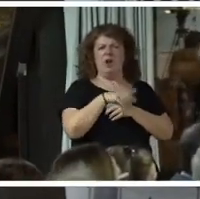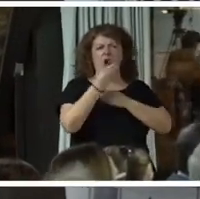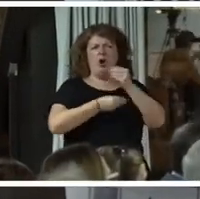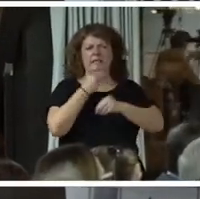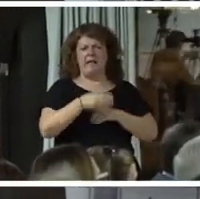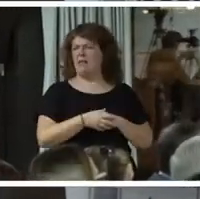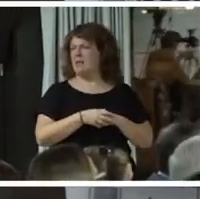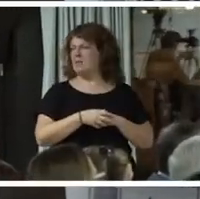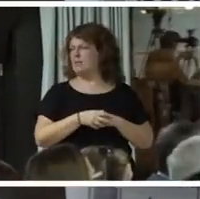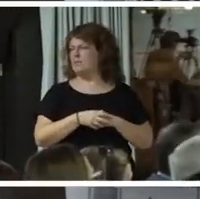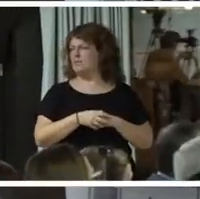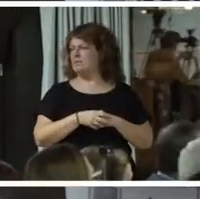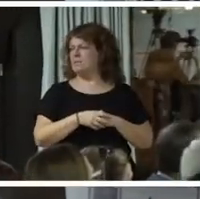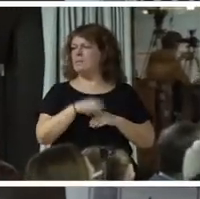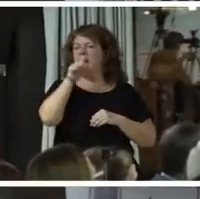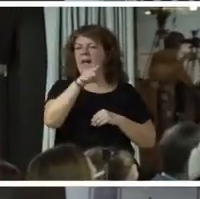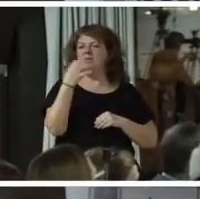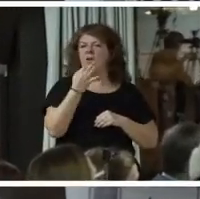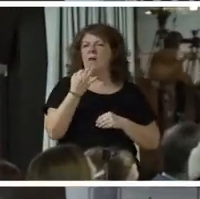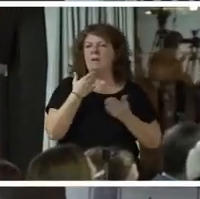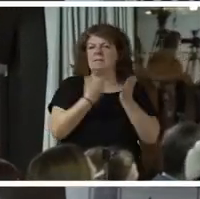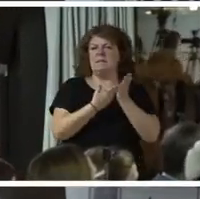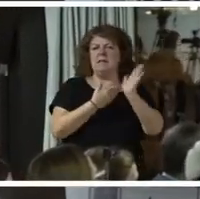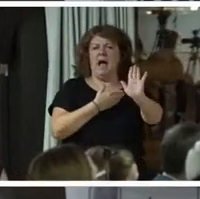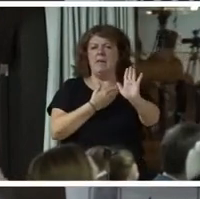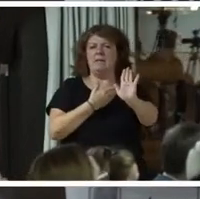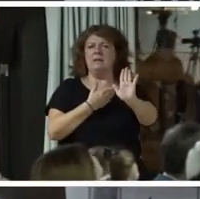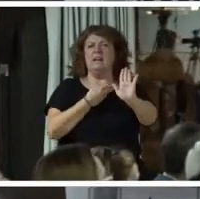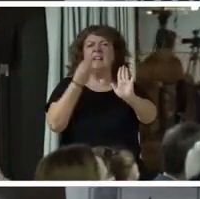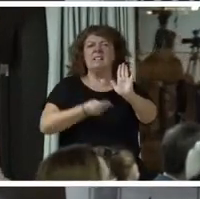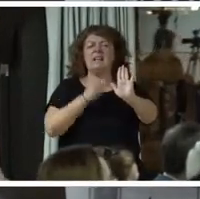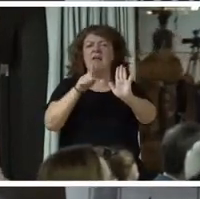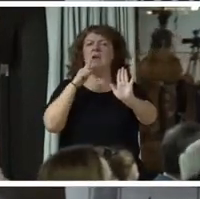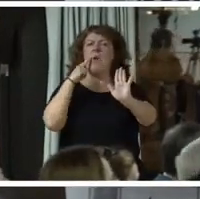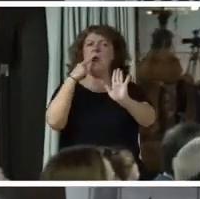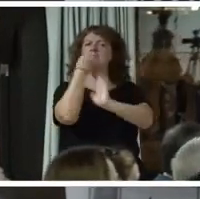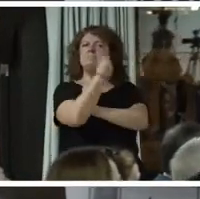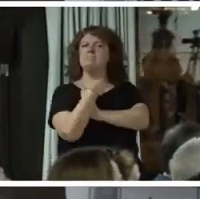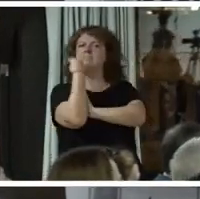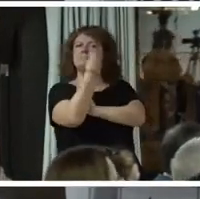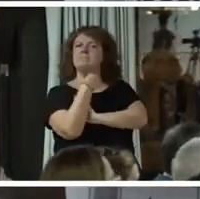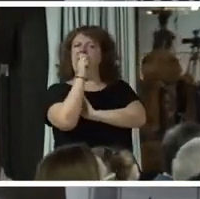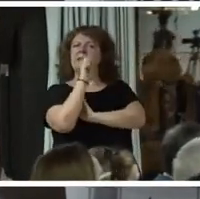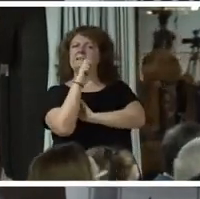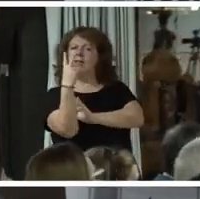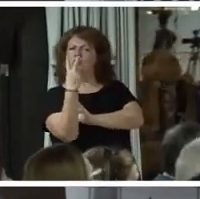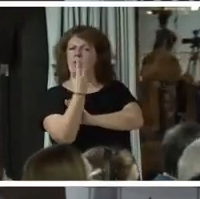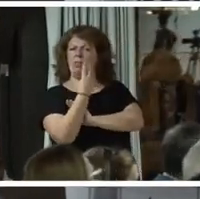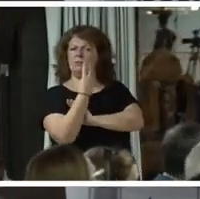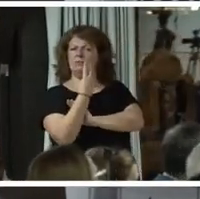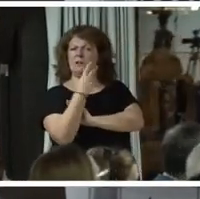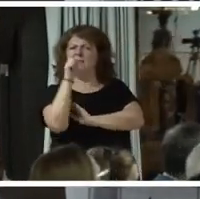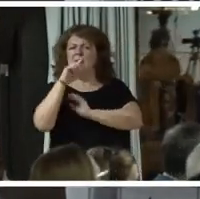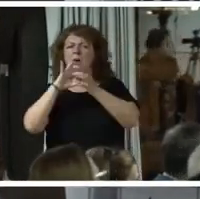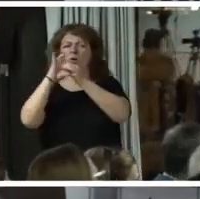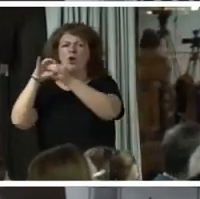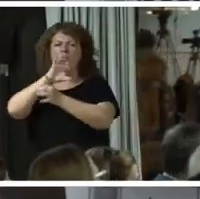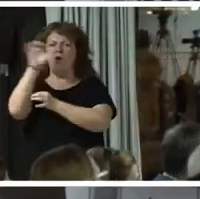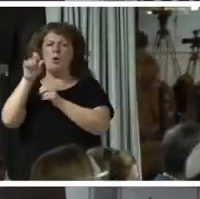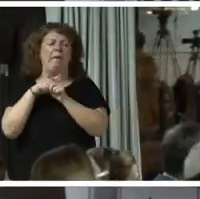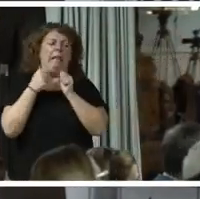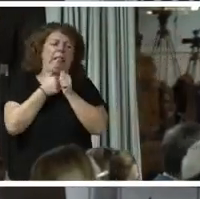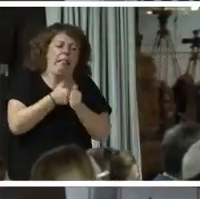están haciendo Y eso también hay que señalarlo que esto se está haciendo con el amparo de los Estados Unidos y que la Unión Europea está haciendo